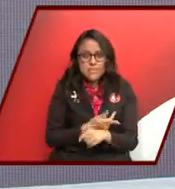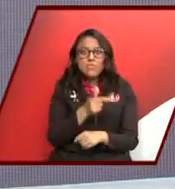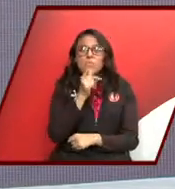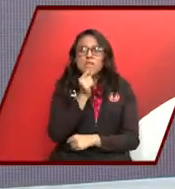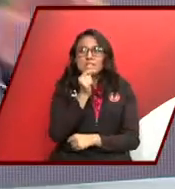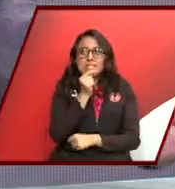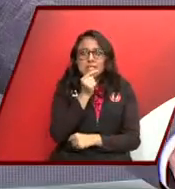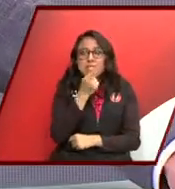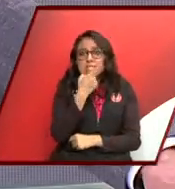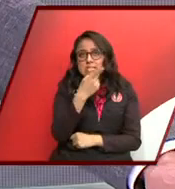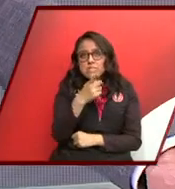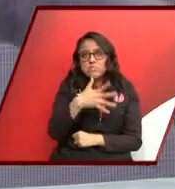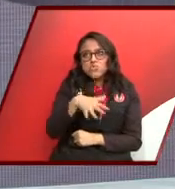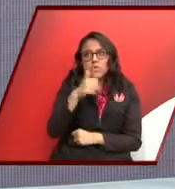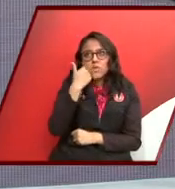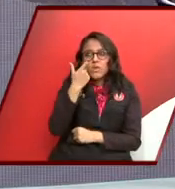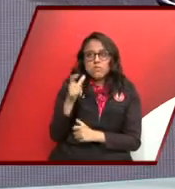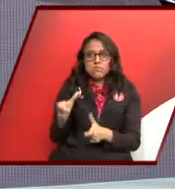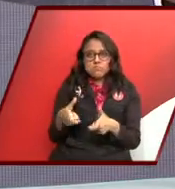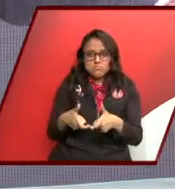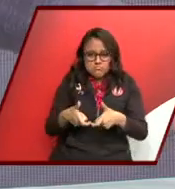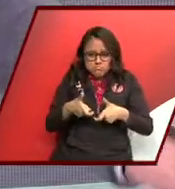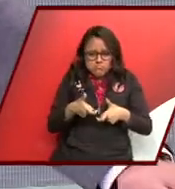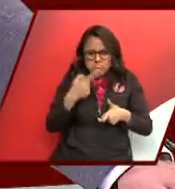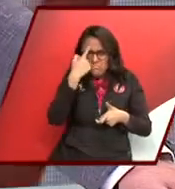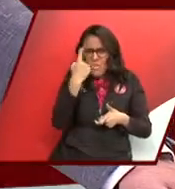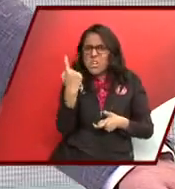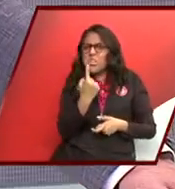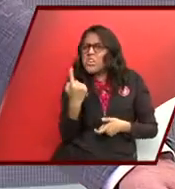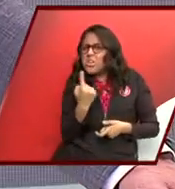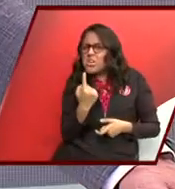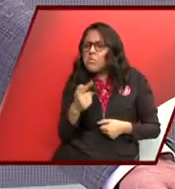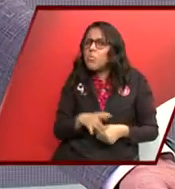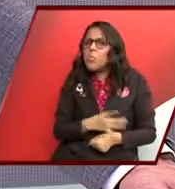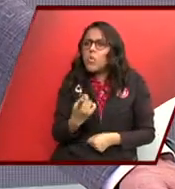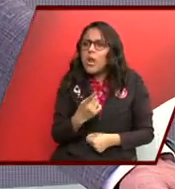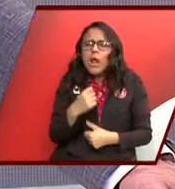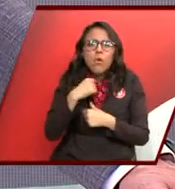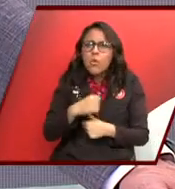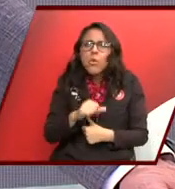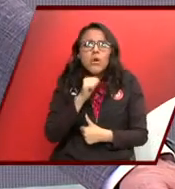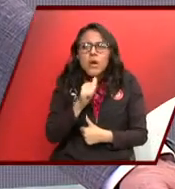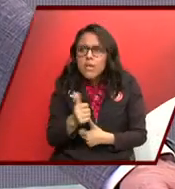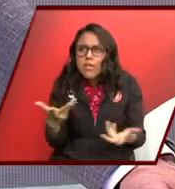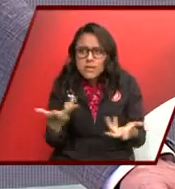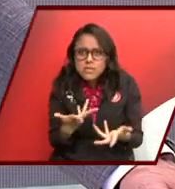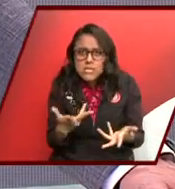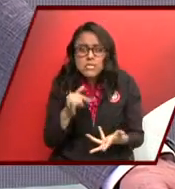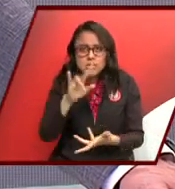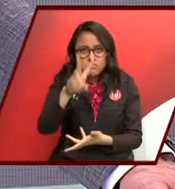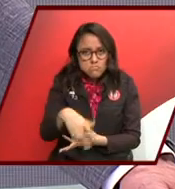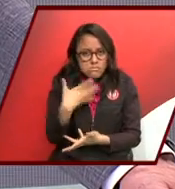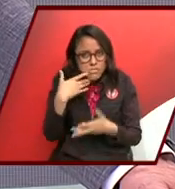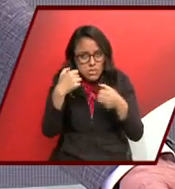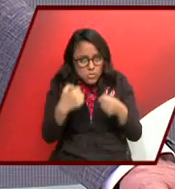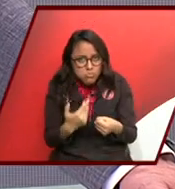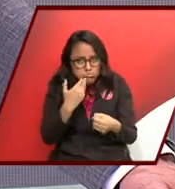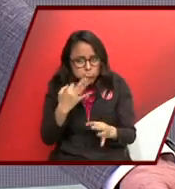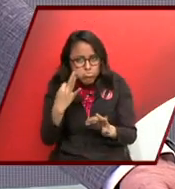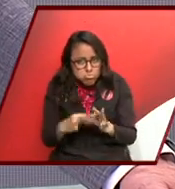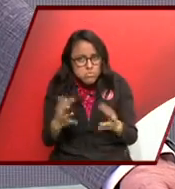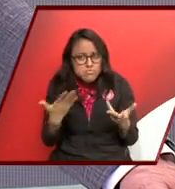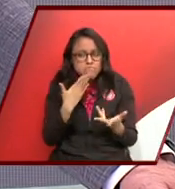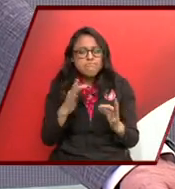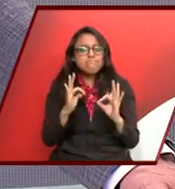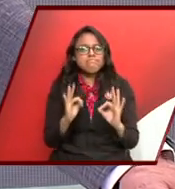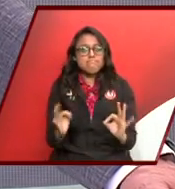Policías, pseudopolicías nos piden un gafete. ¿Para qué? Porque la autoridad no hace lo suyo. Si la seguridad estuviera